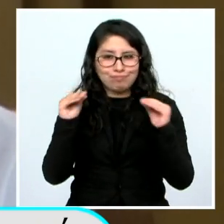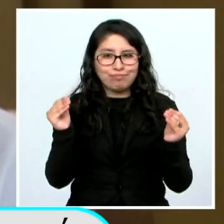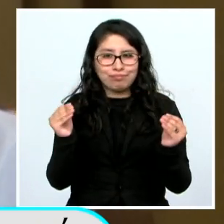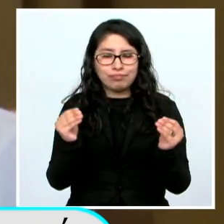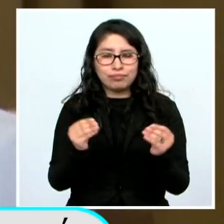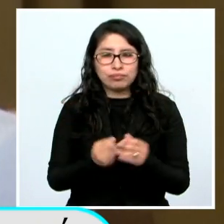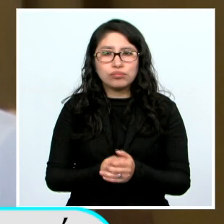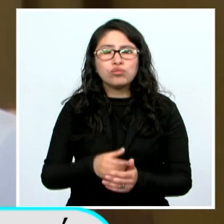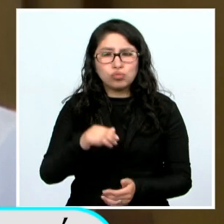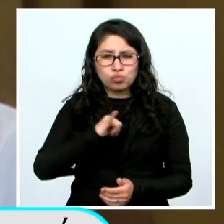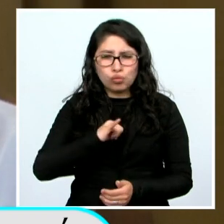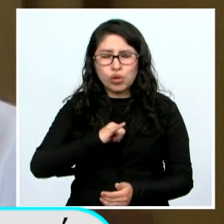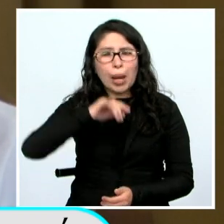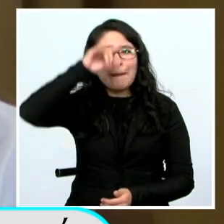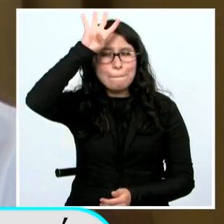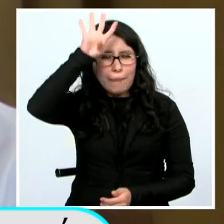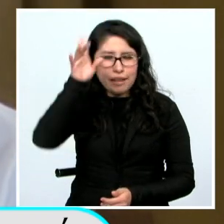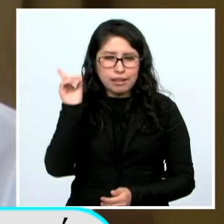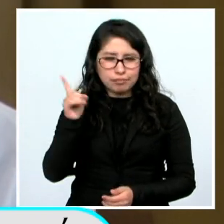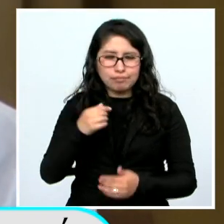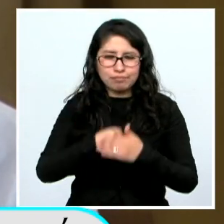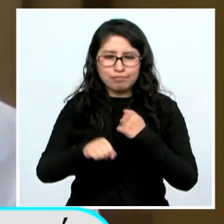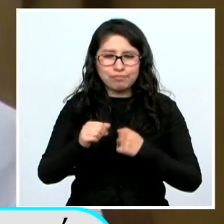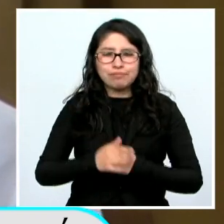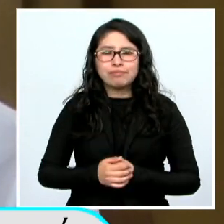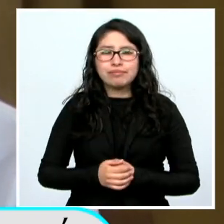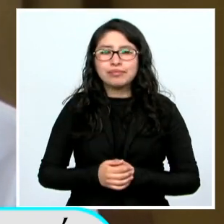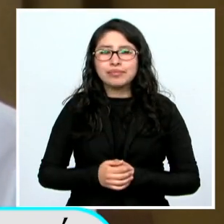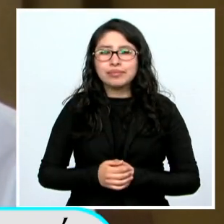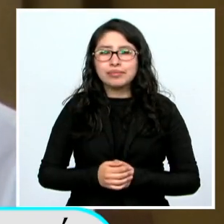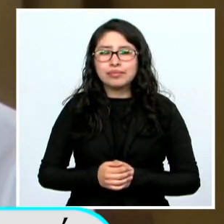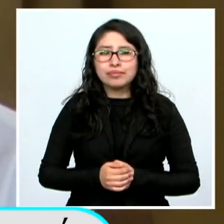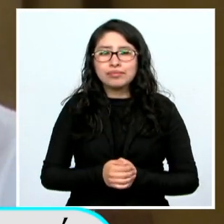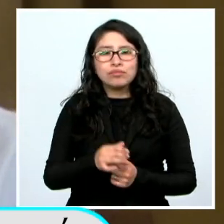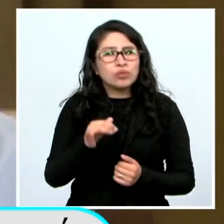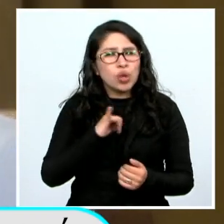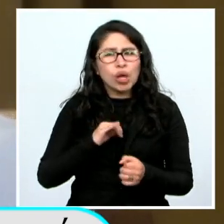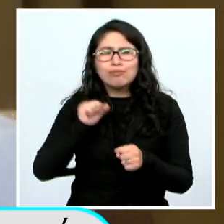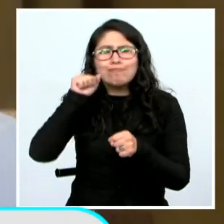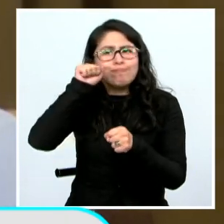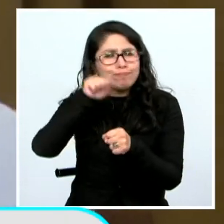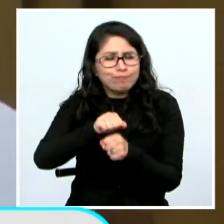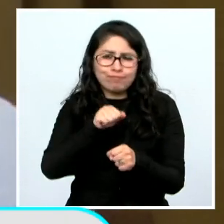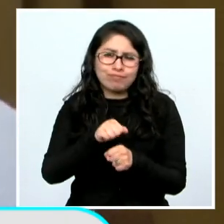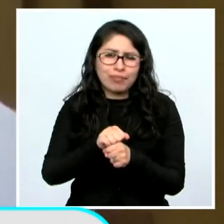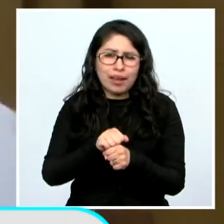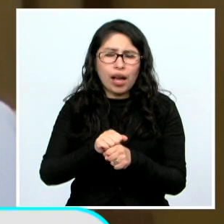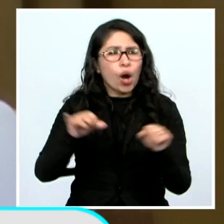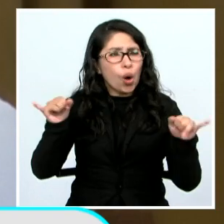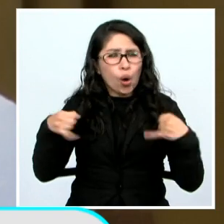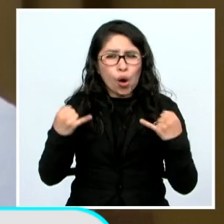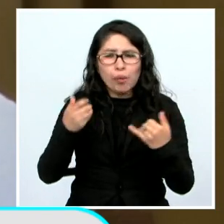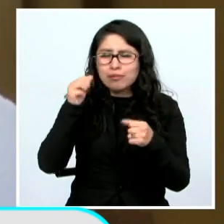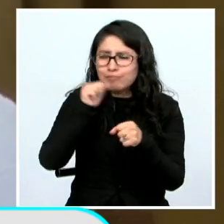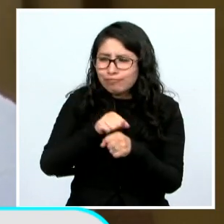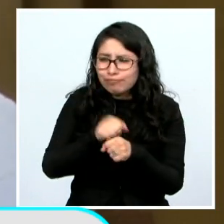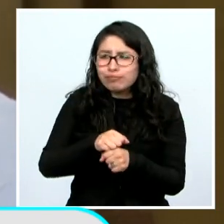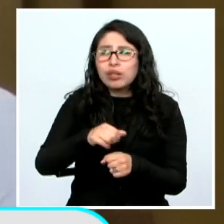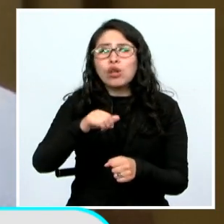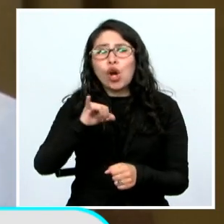veniana, como usted sabe, entonces tuve que trabajar y ya yo estaba casada, tenía mis